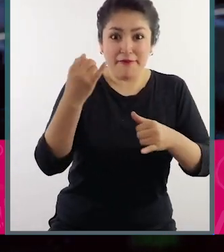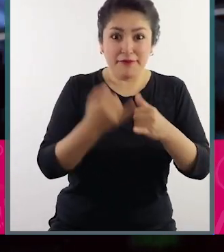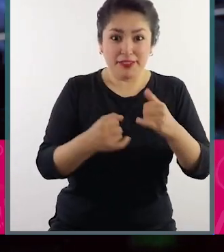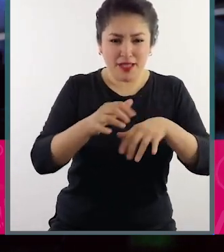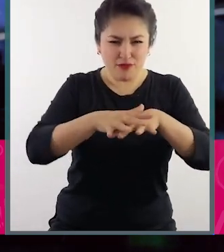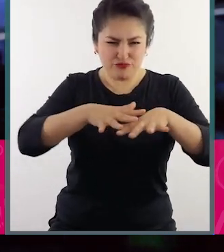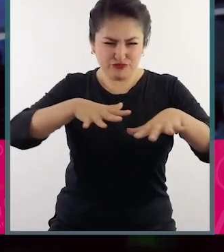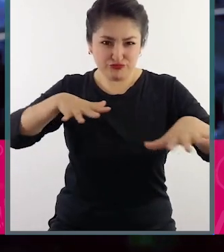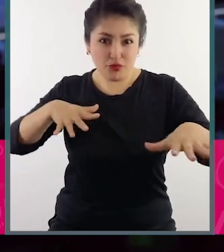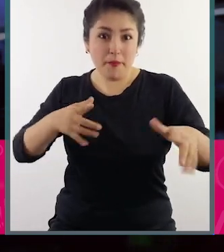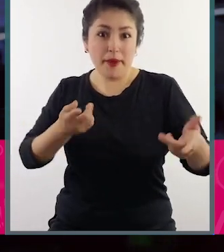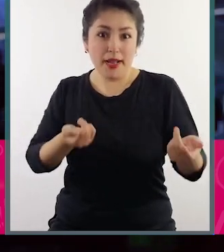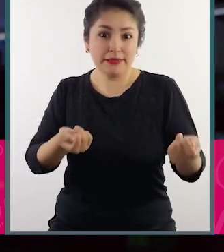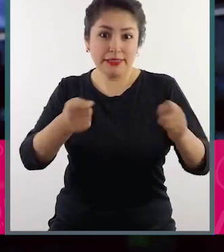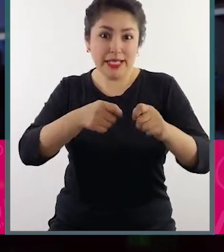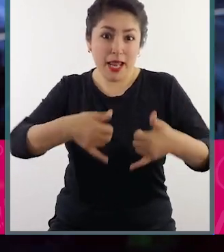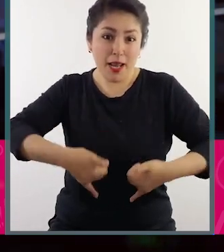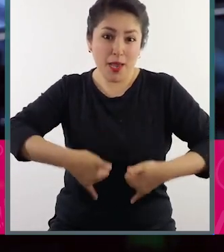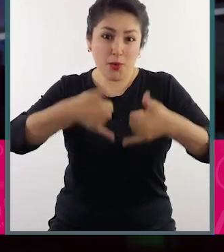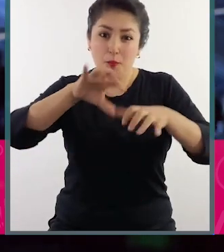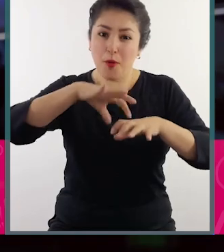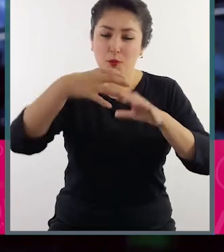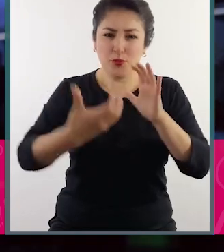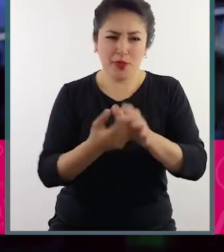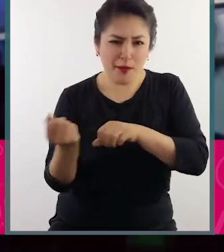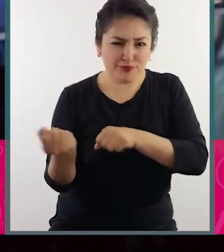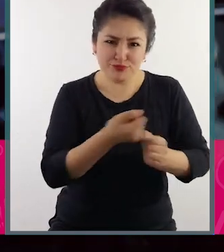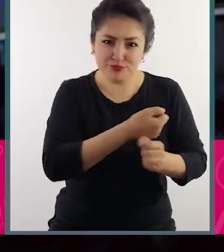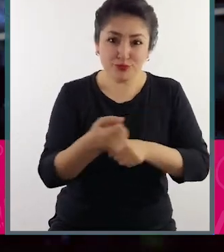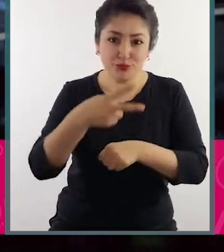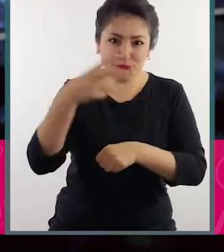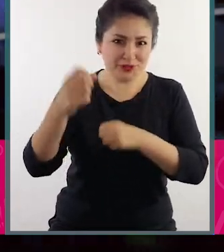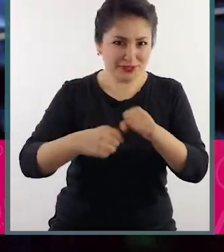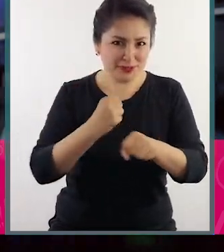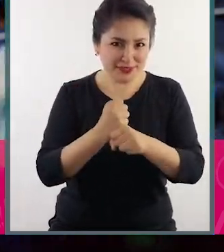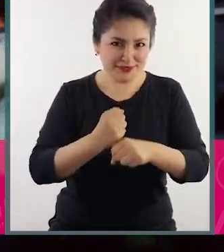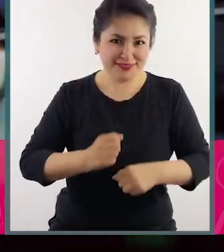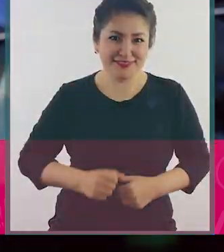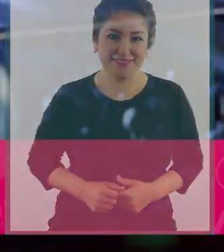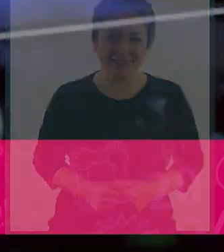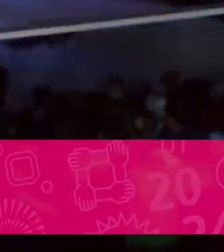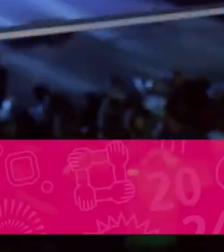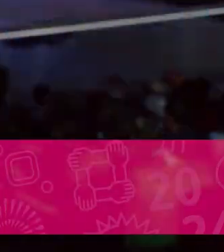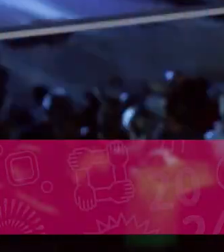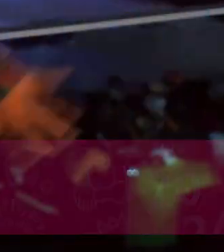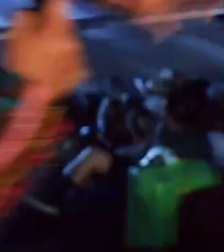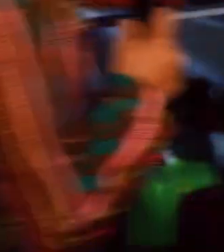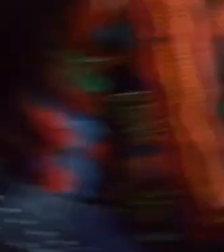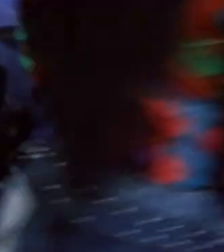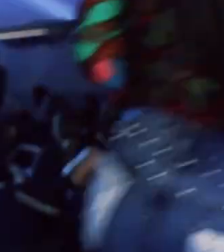la ceremonia de clausura de la Copa Mundial Pickleball Edición Bicentenario.